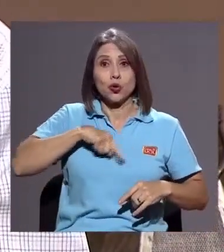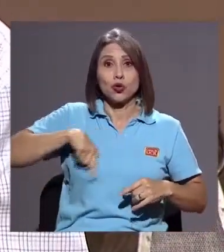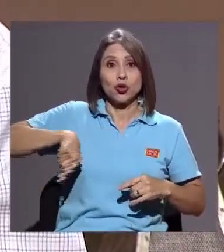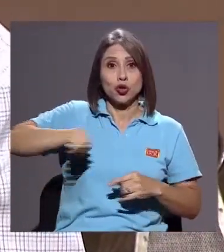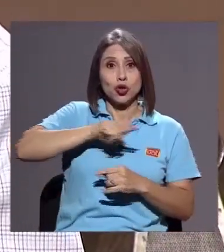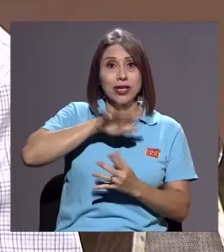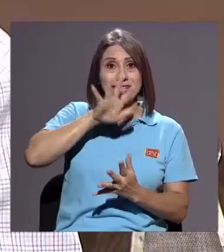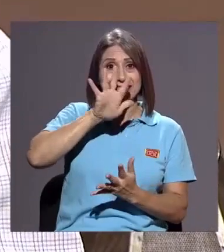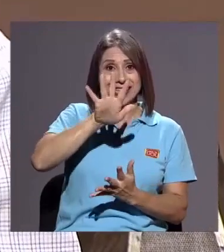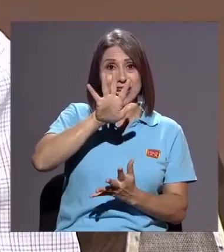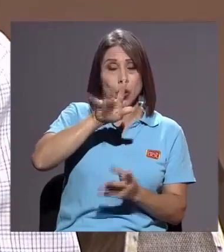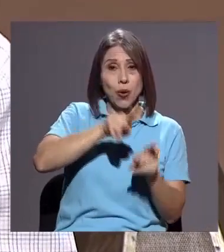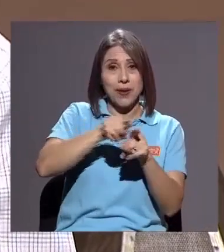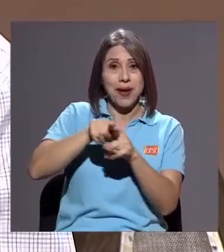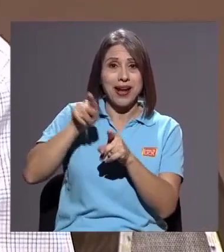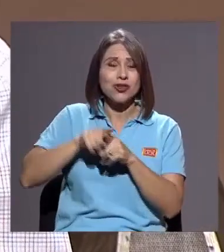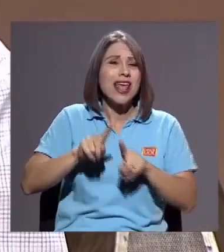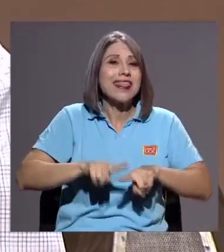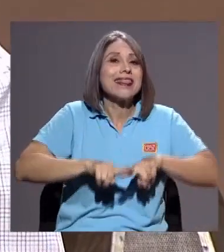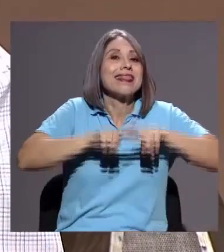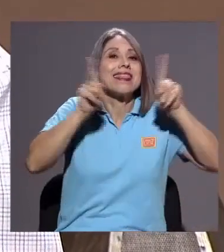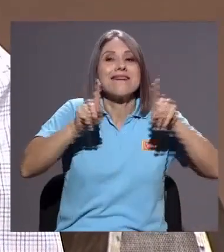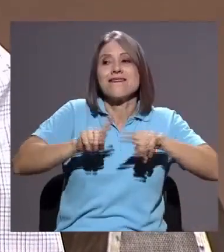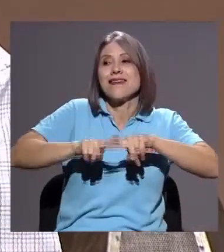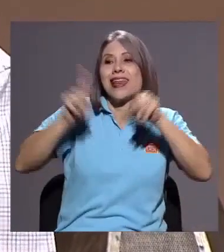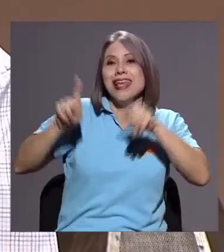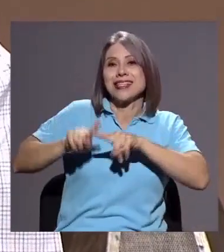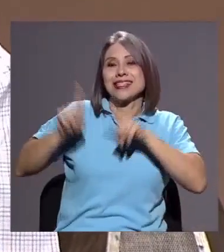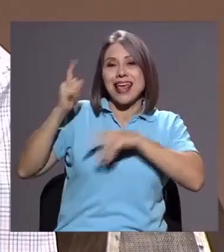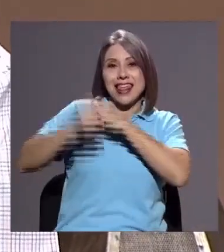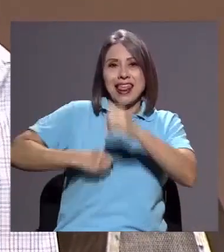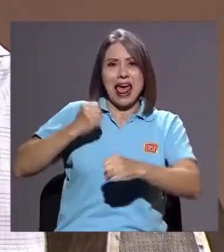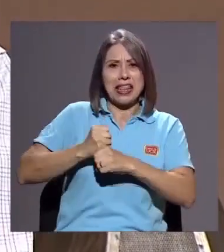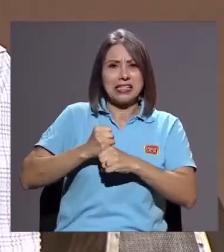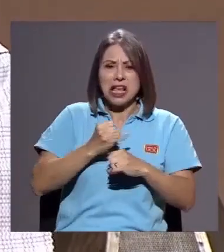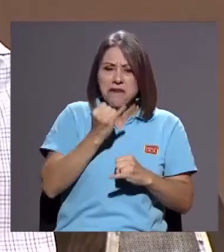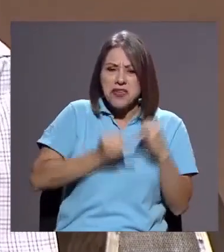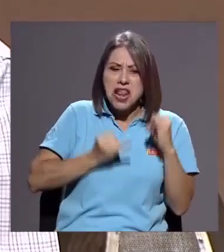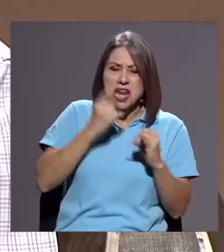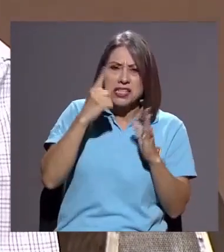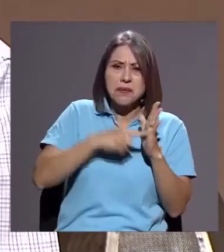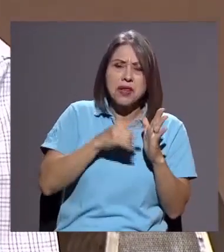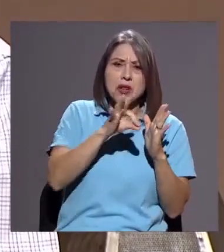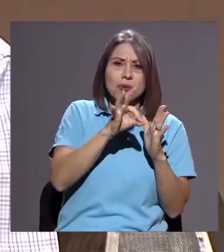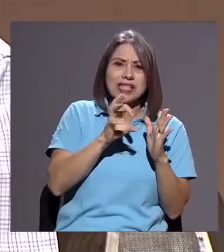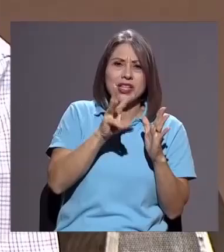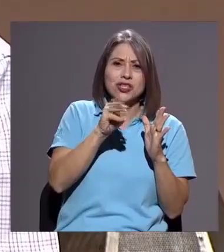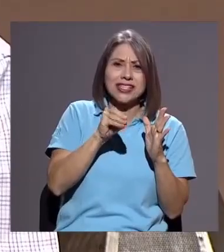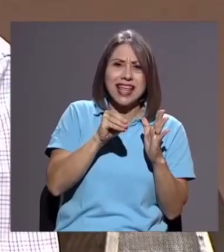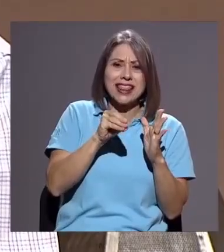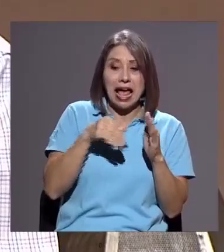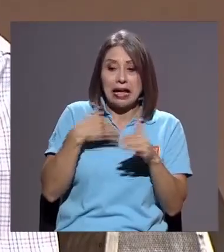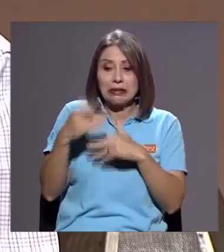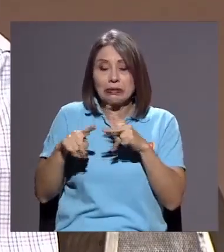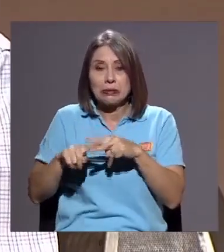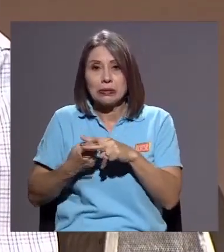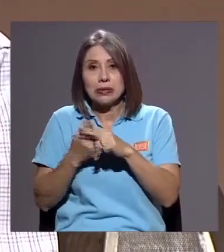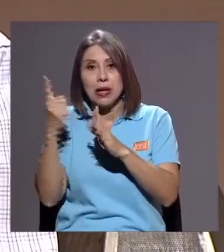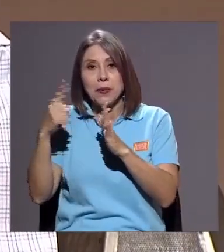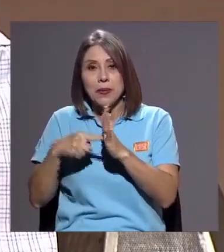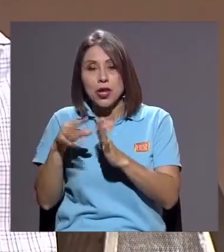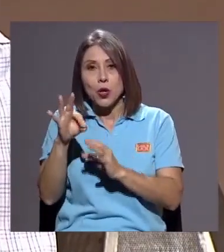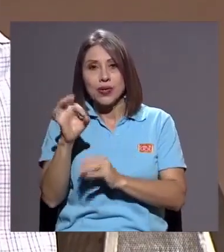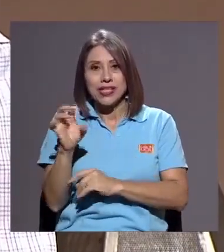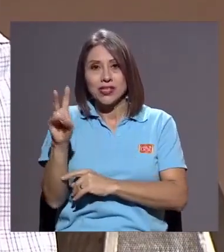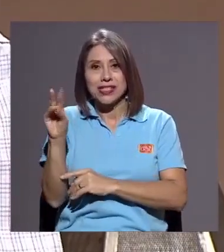5, hubo un momento en los años, fines de los 60 y la década de los 70, a donde